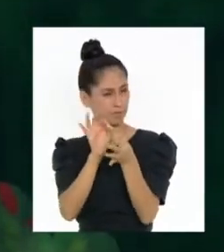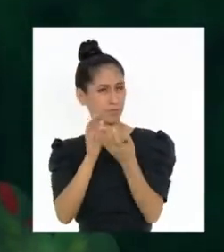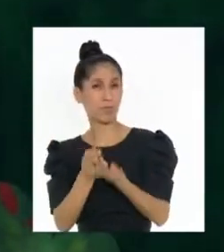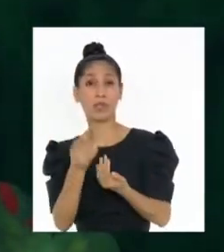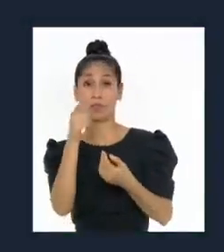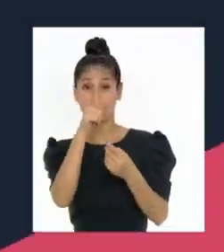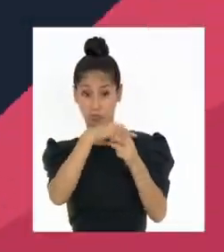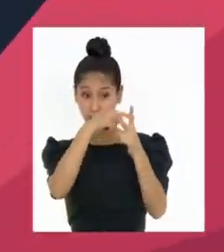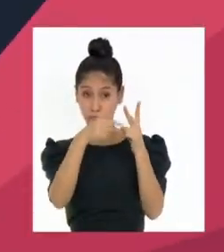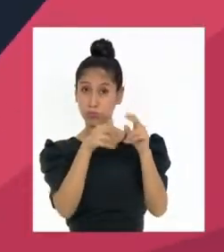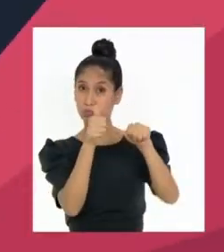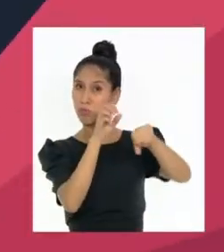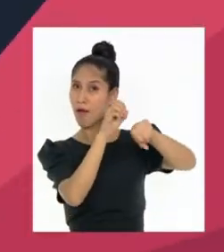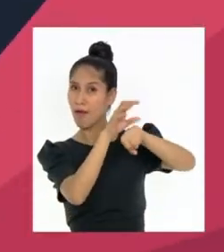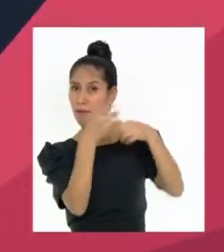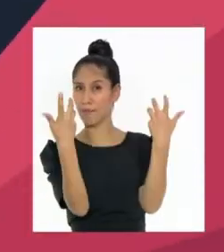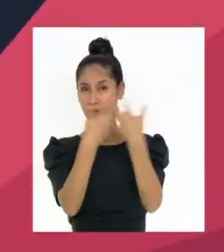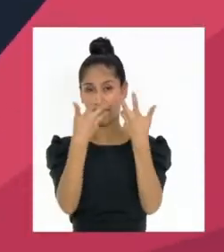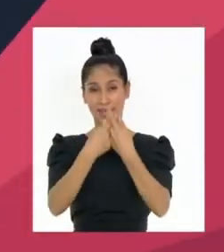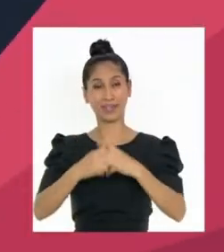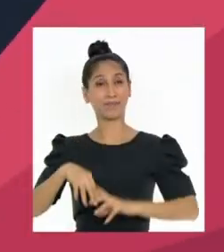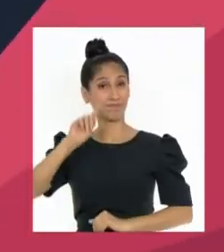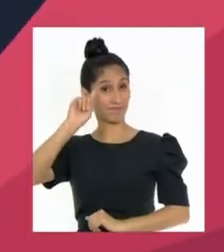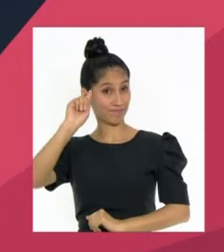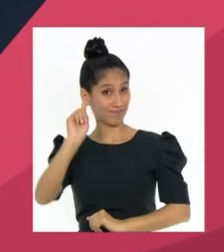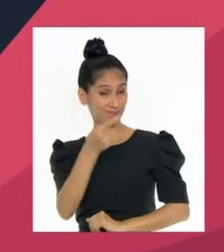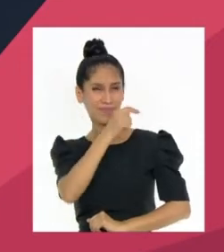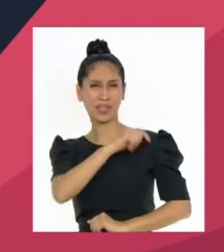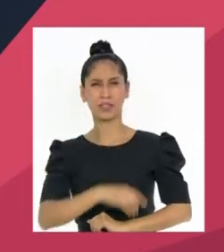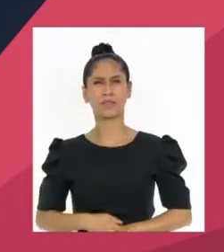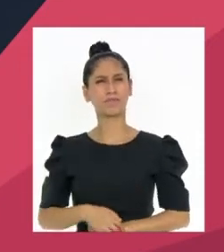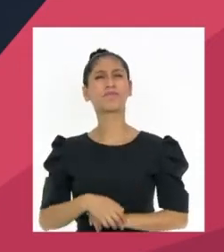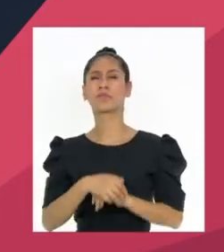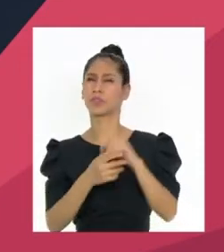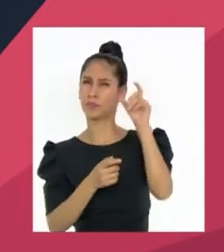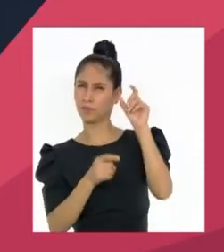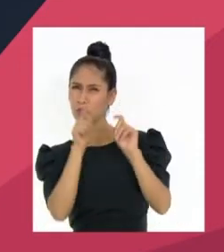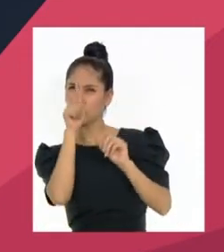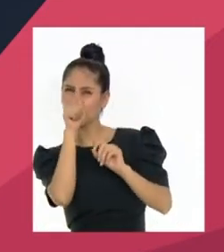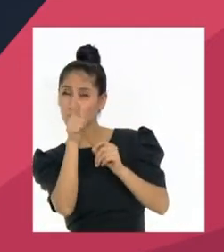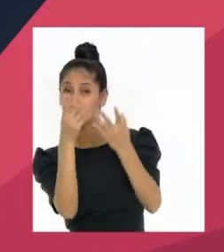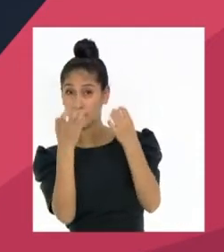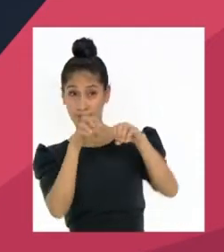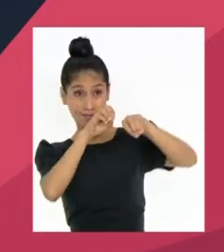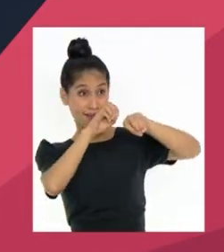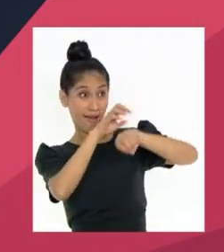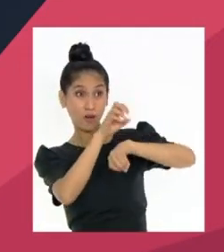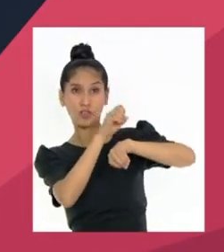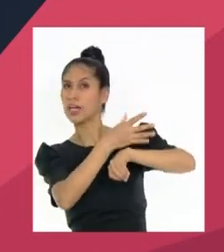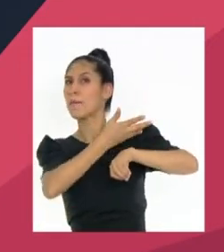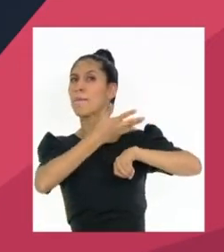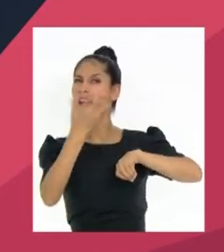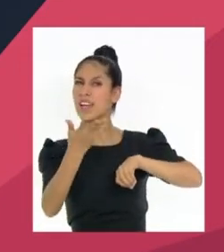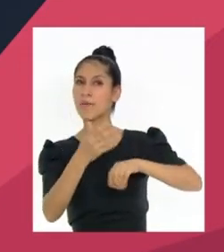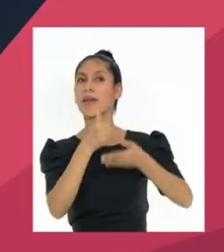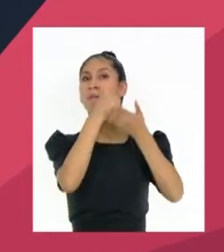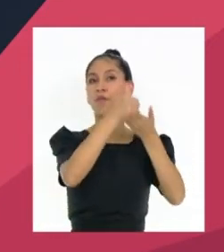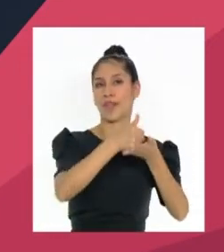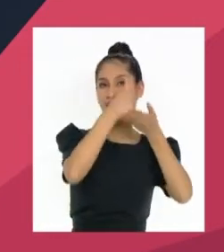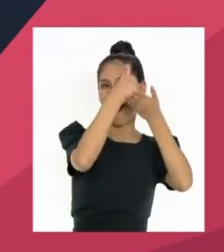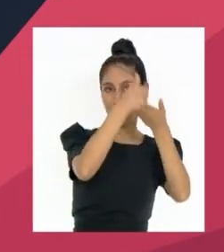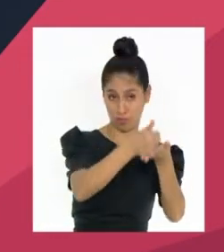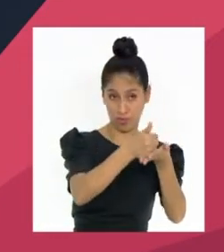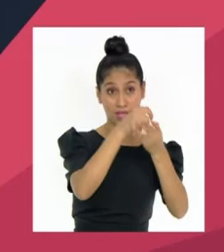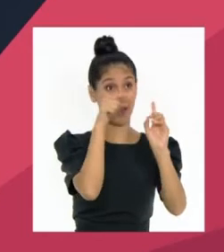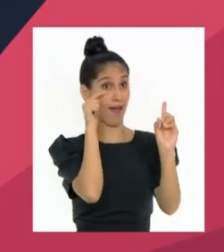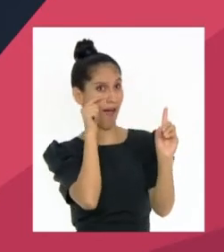una recomendación. Primero, la intención de una recomendación es brindar soluciones a un problema o ideas